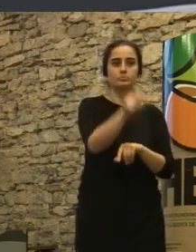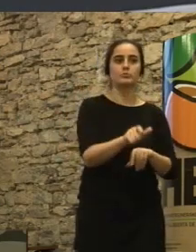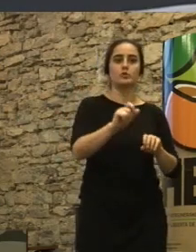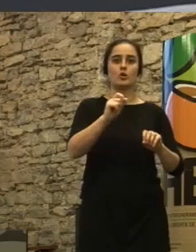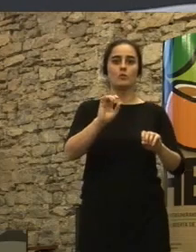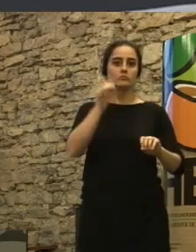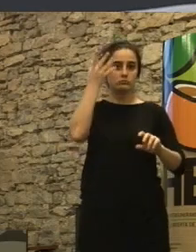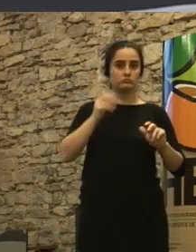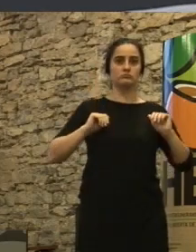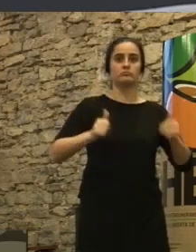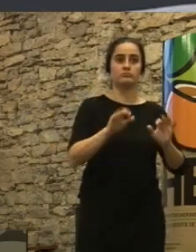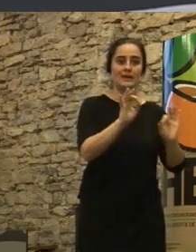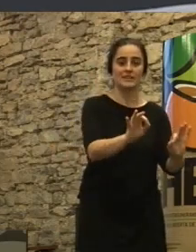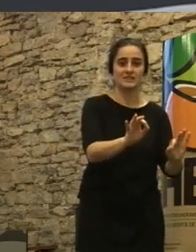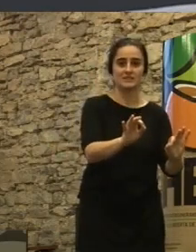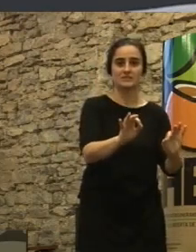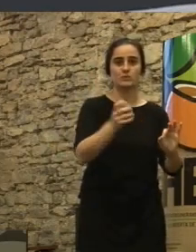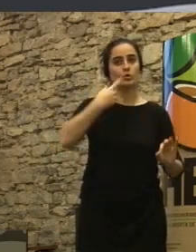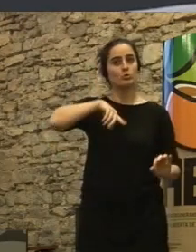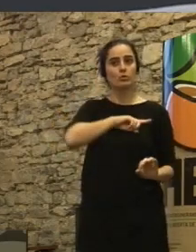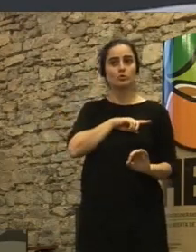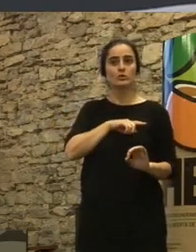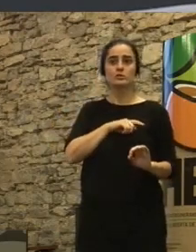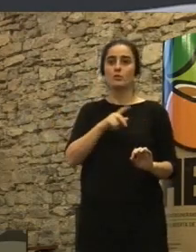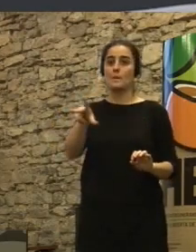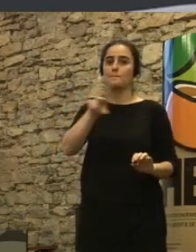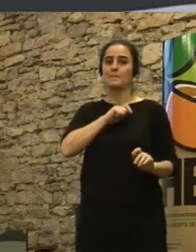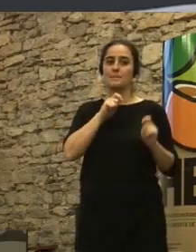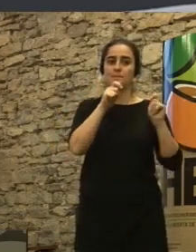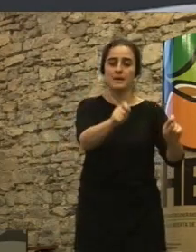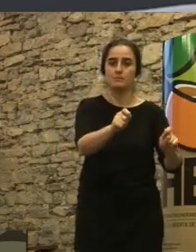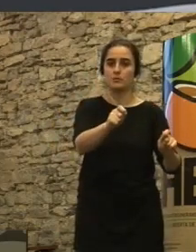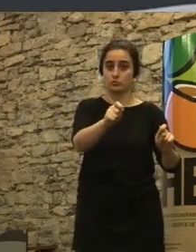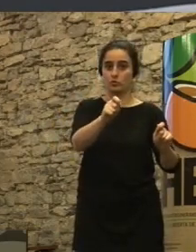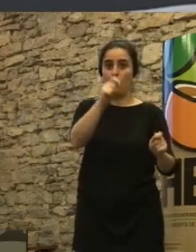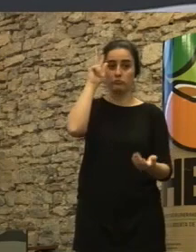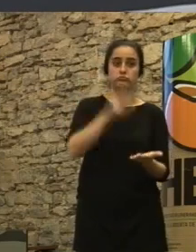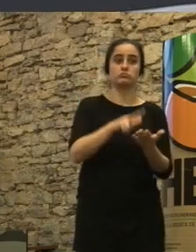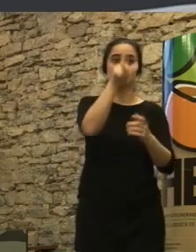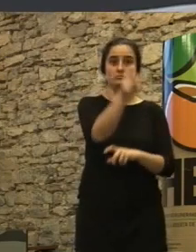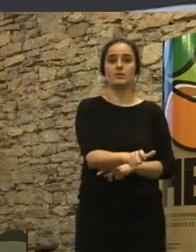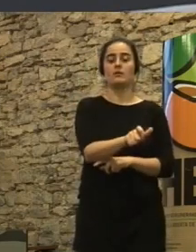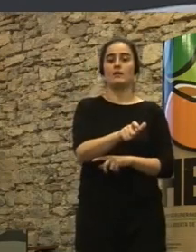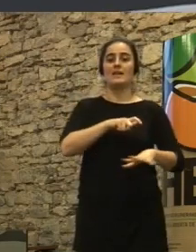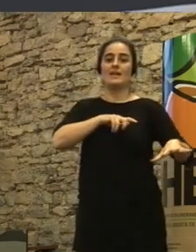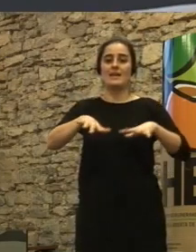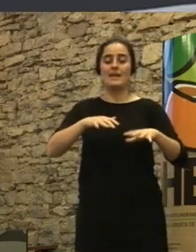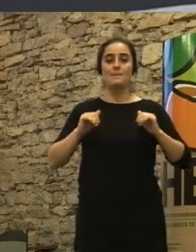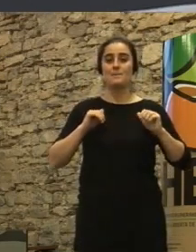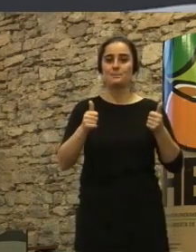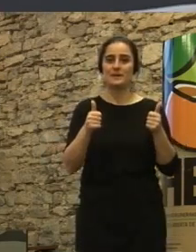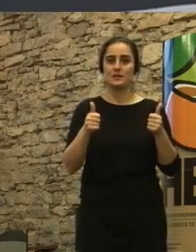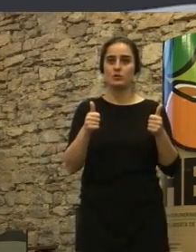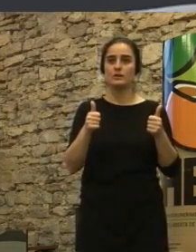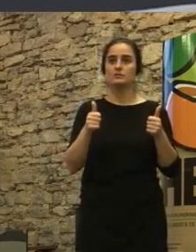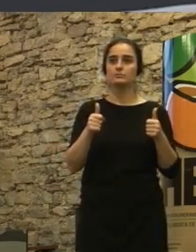hoy en día solo presentamos o premiamos o reconocemos emprendedores que son tales en tanto